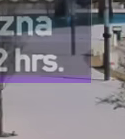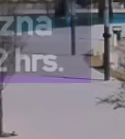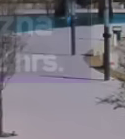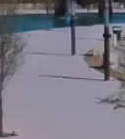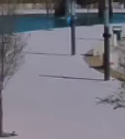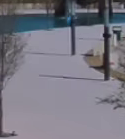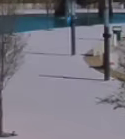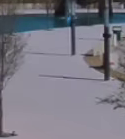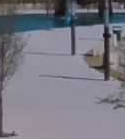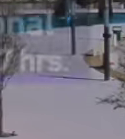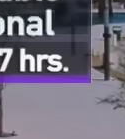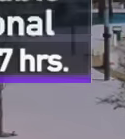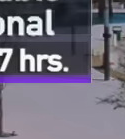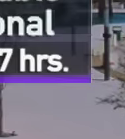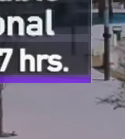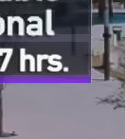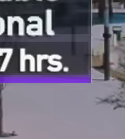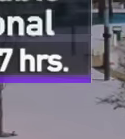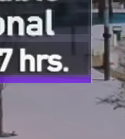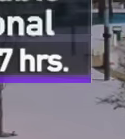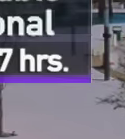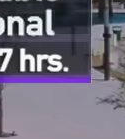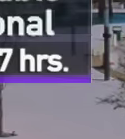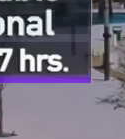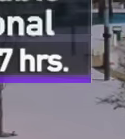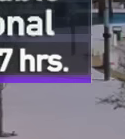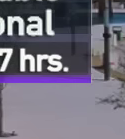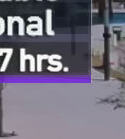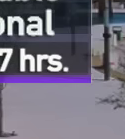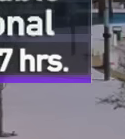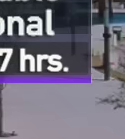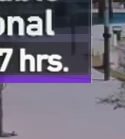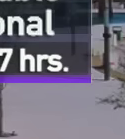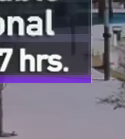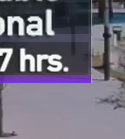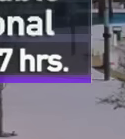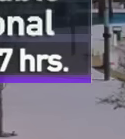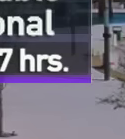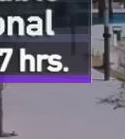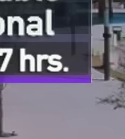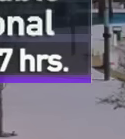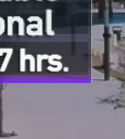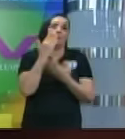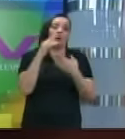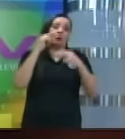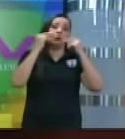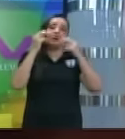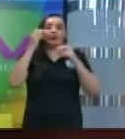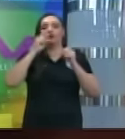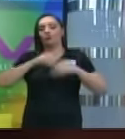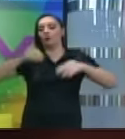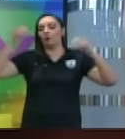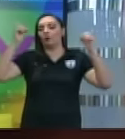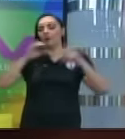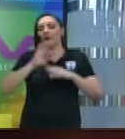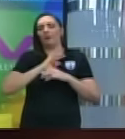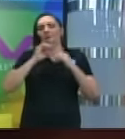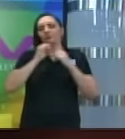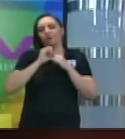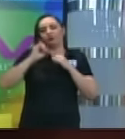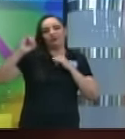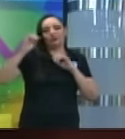marcar 25 grados de temperatura con cielo nublado variable, cambiando quizá medio nublado, lluvia y tormenta de forma aislada